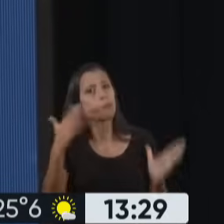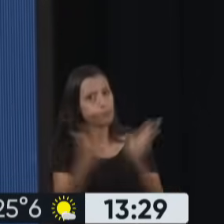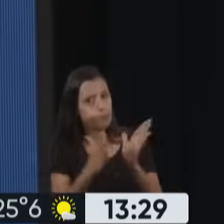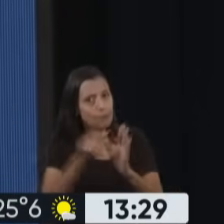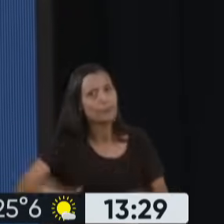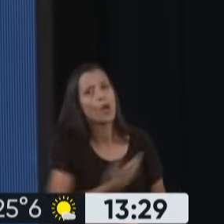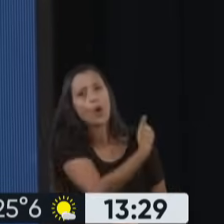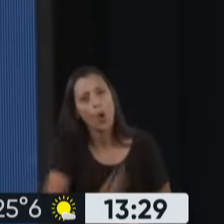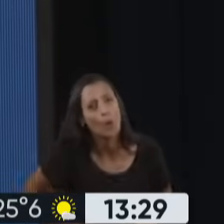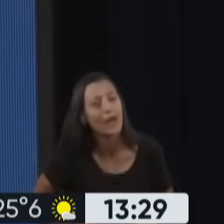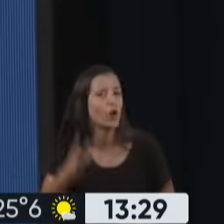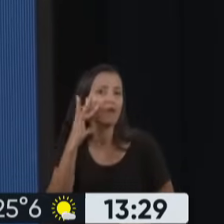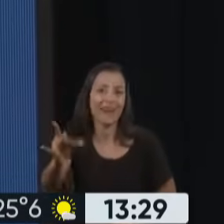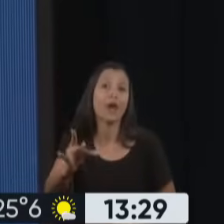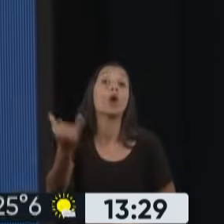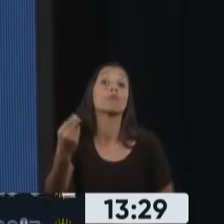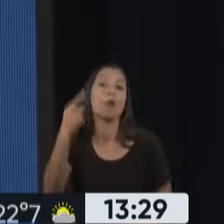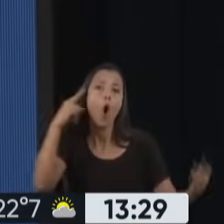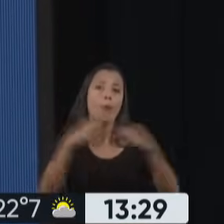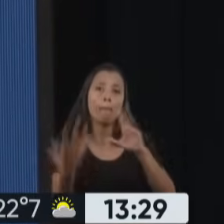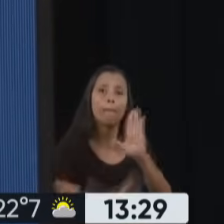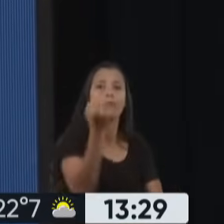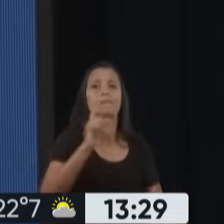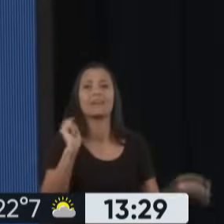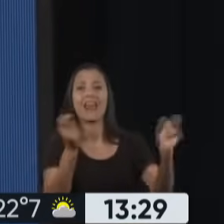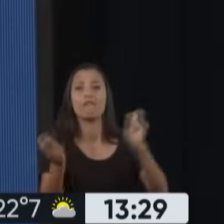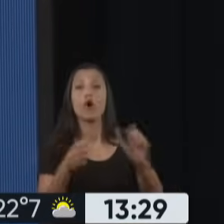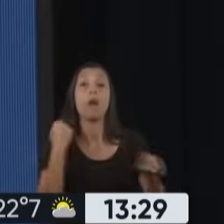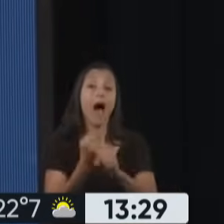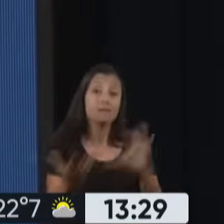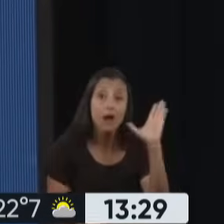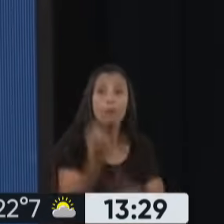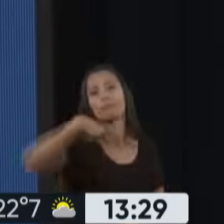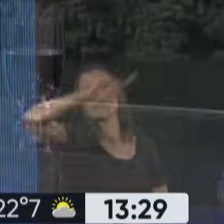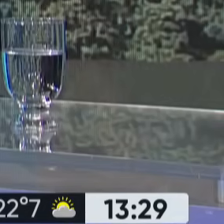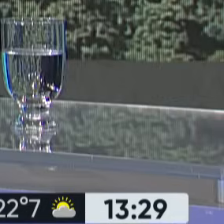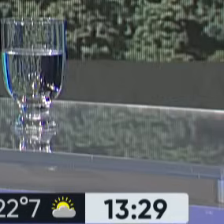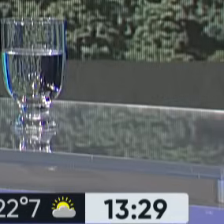más reformista de la historia y no vamos a parar hasta ser el país más libre del mundo.